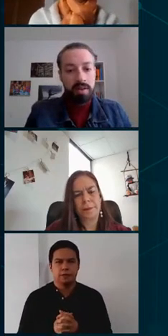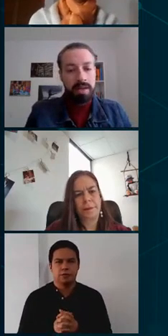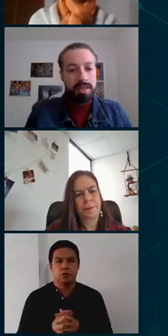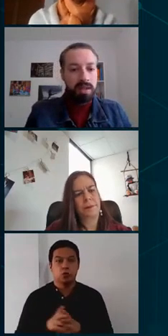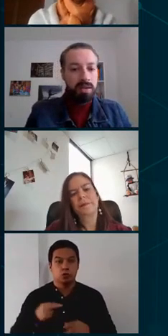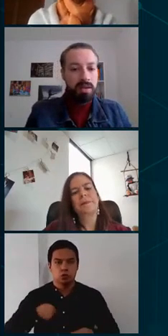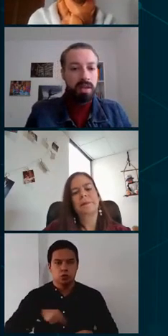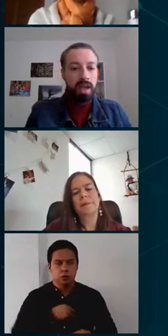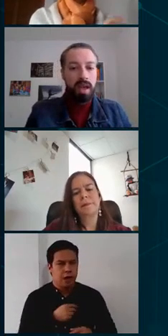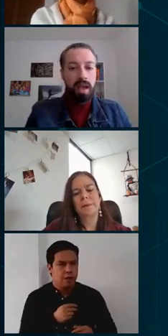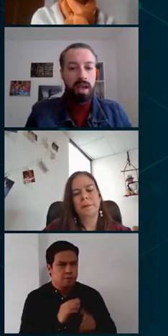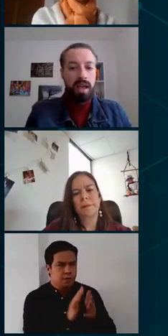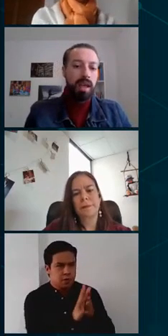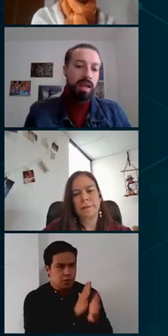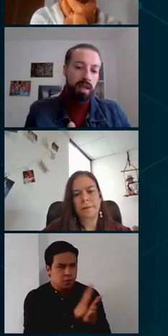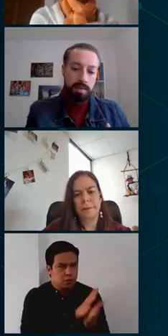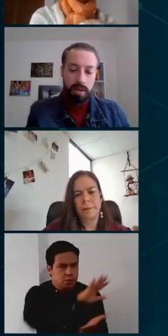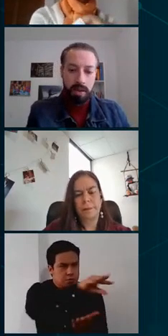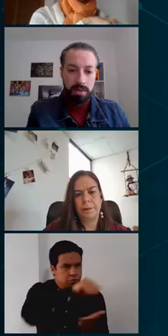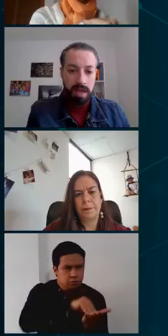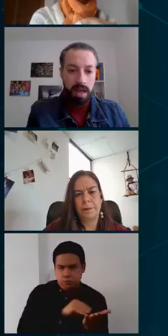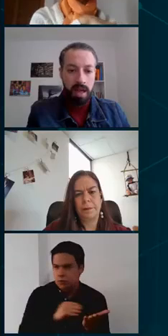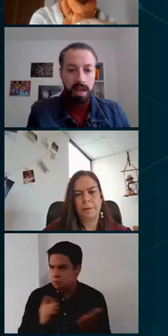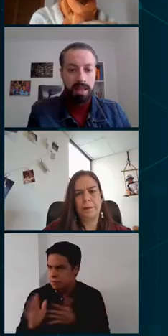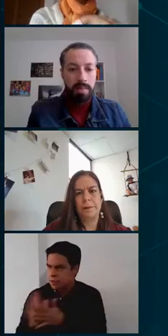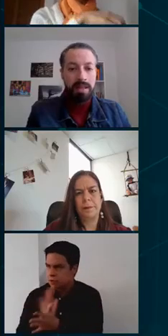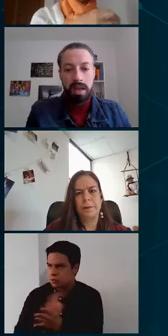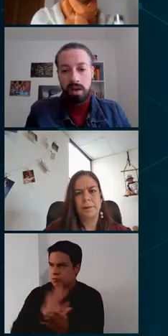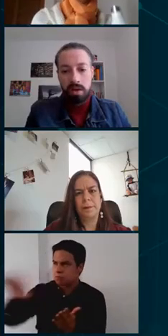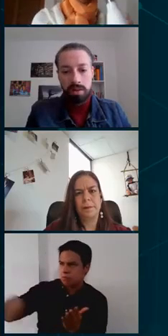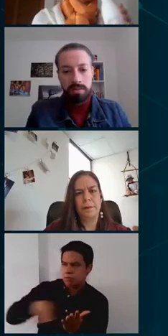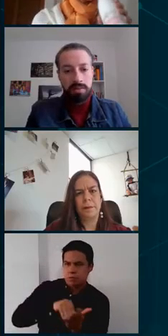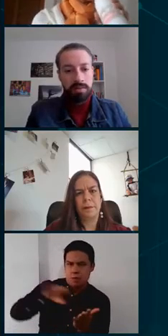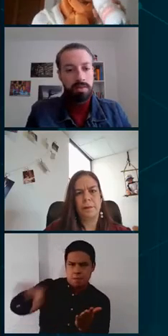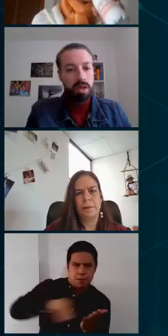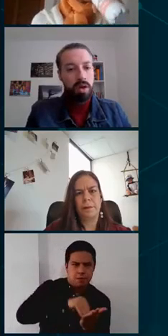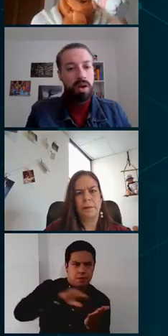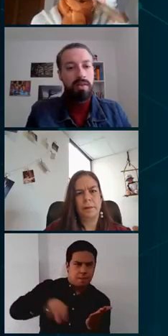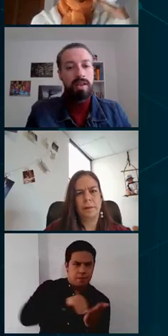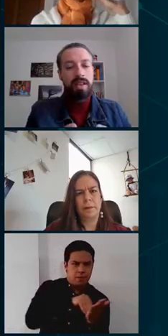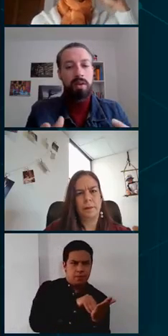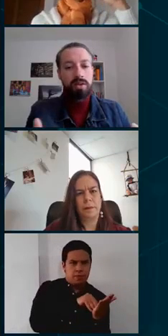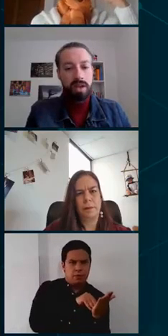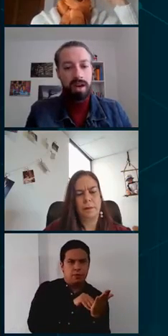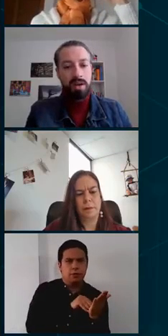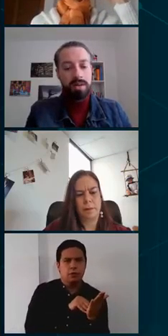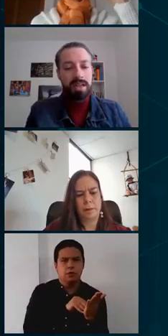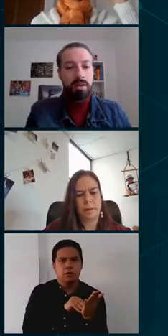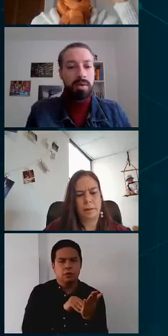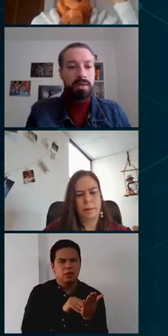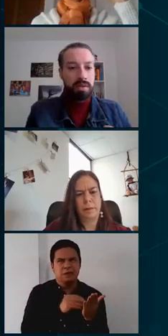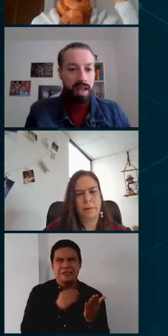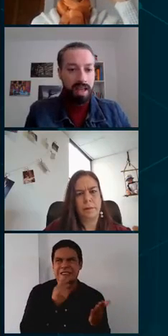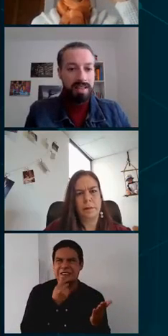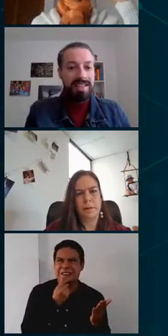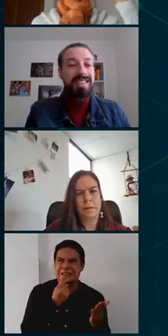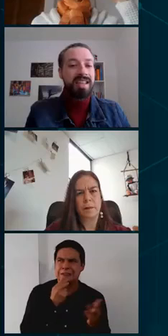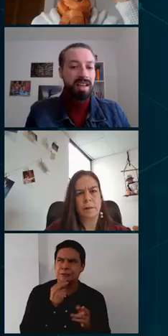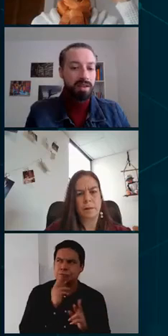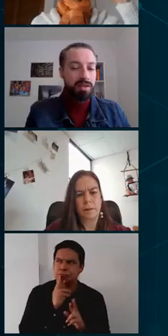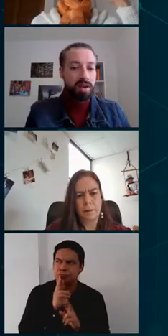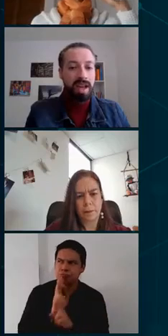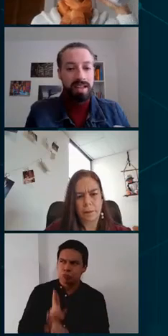toda esa información que vivimos en la etapa anterior con el fin de buscar como esas